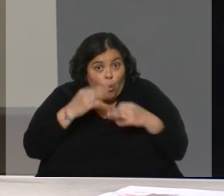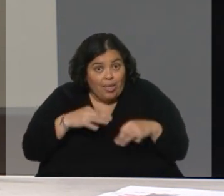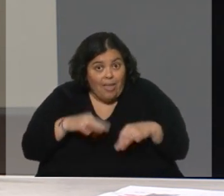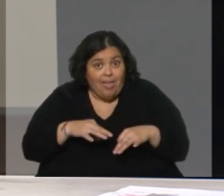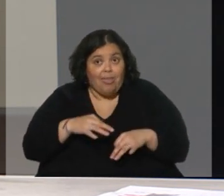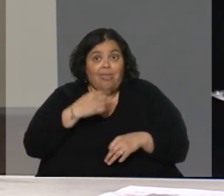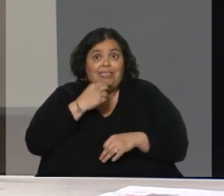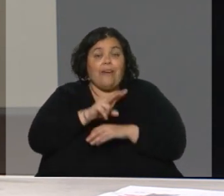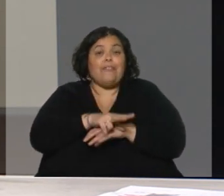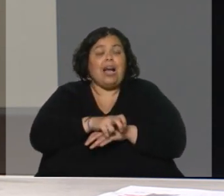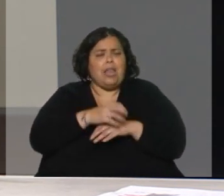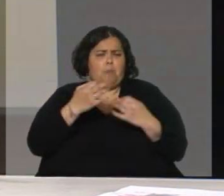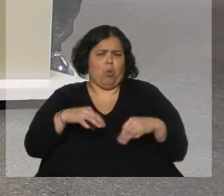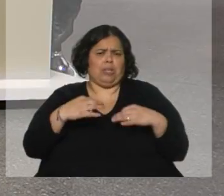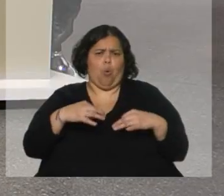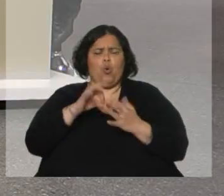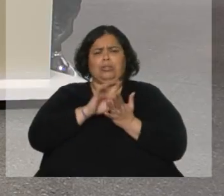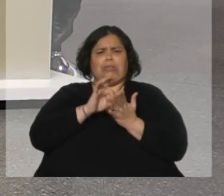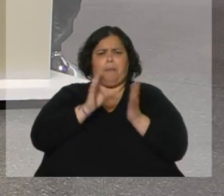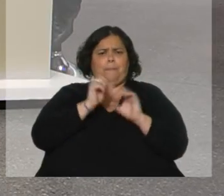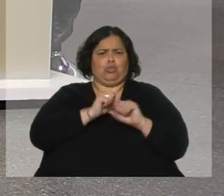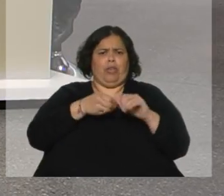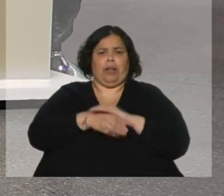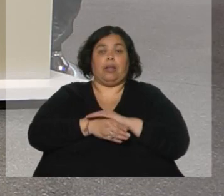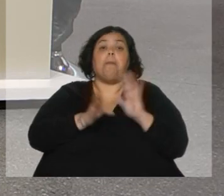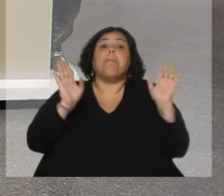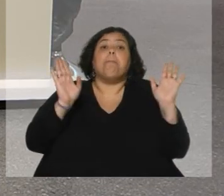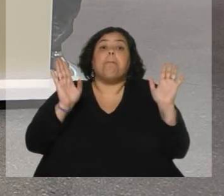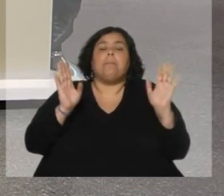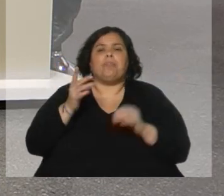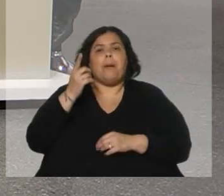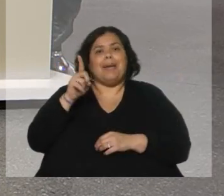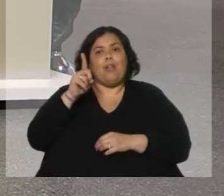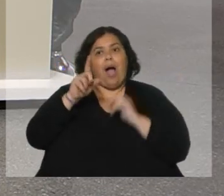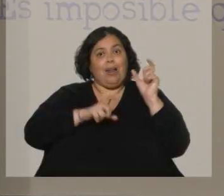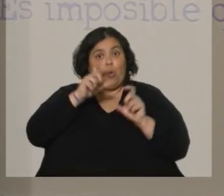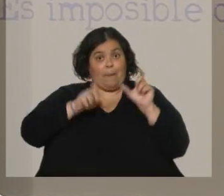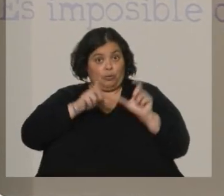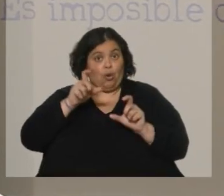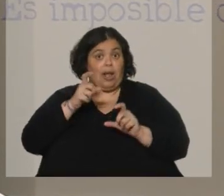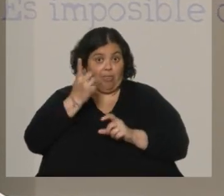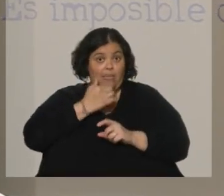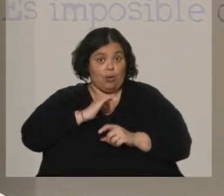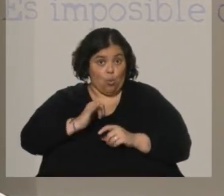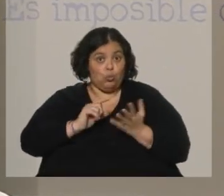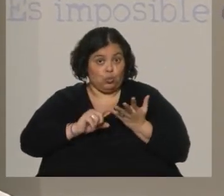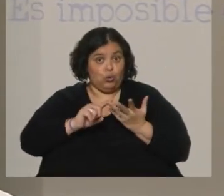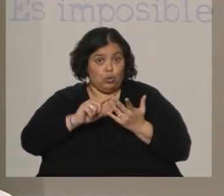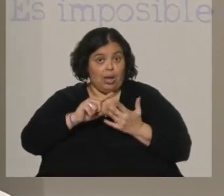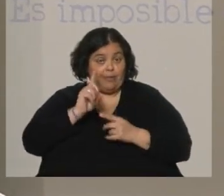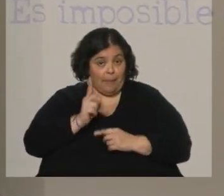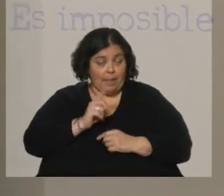fiscalía firma esas filtraciones derivaron denuncias por parte de gente en caso de ayer el caso Vergara carrera también o sea